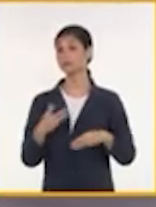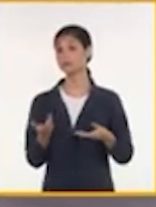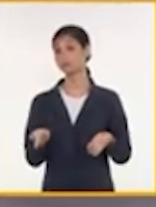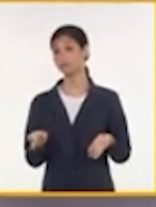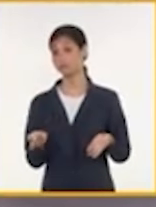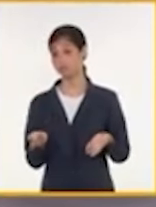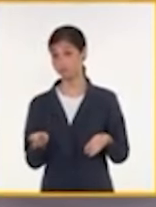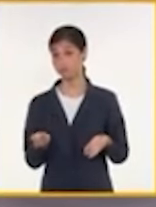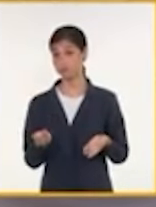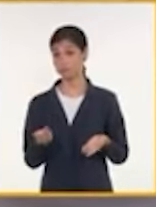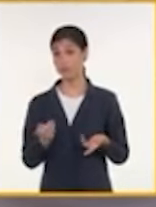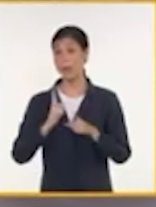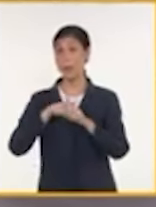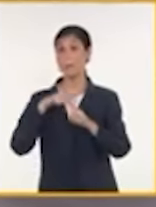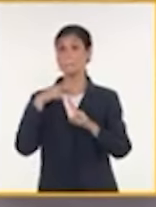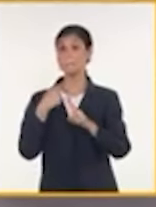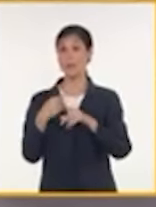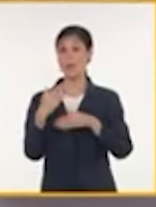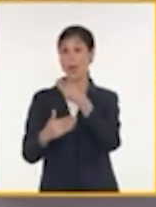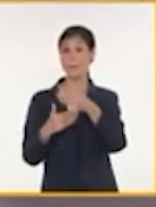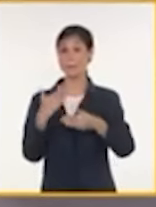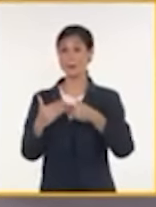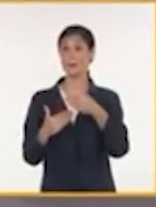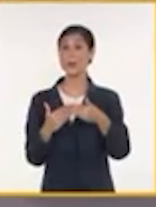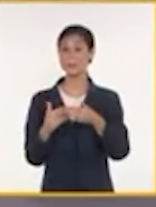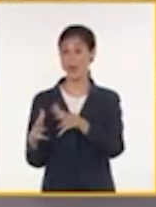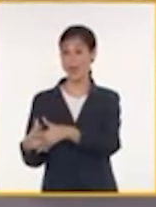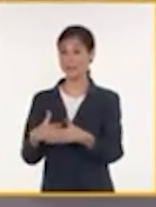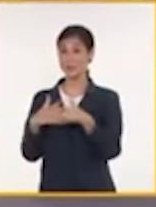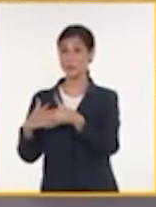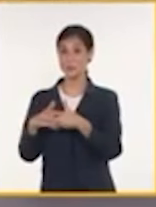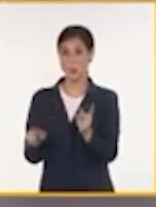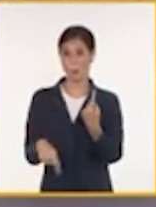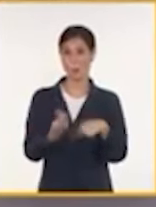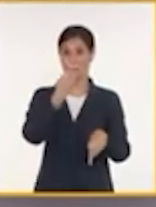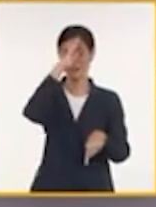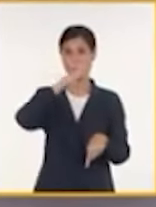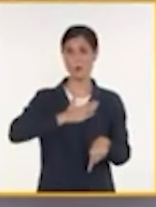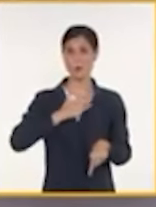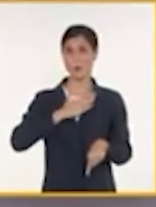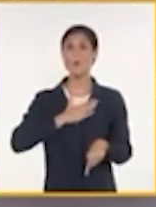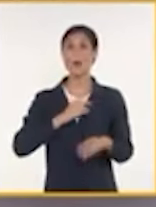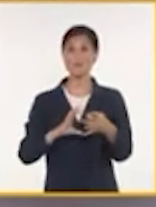discurso agresivo del propio gobierno de los Estados Unidos contra nuestro país